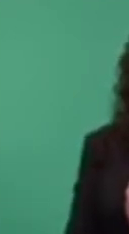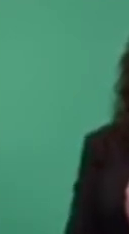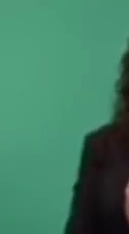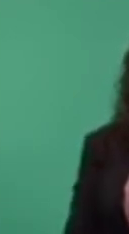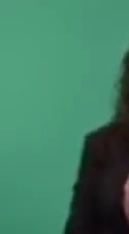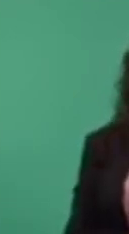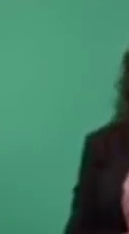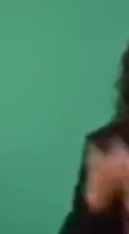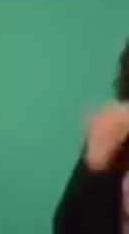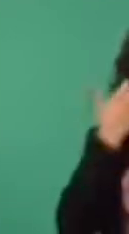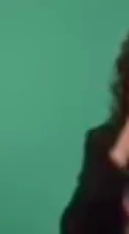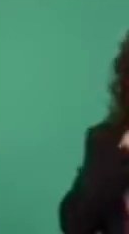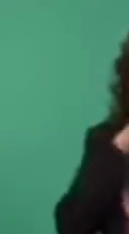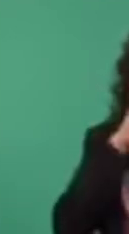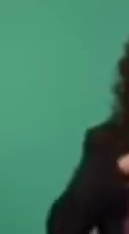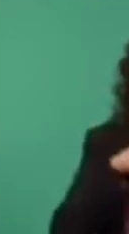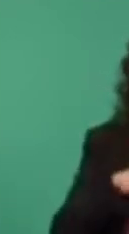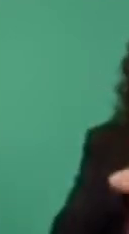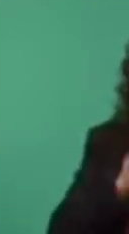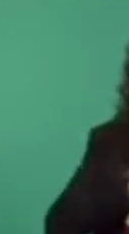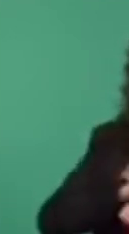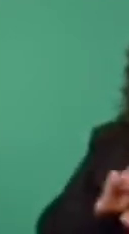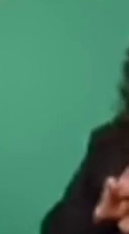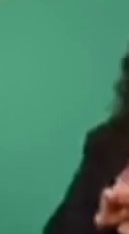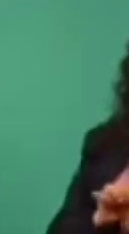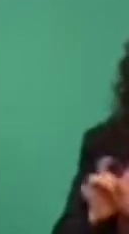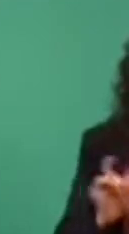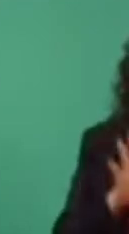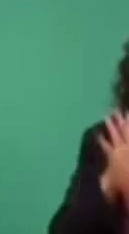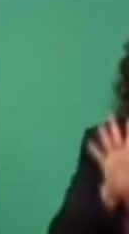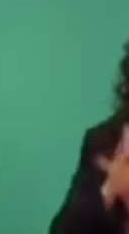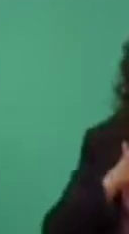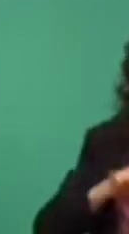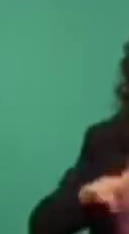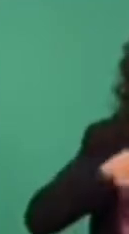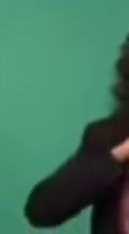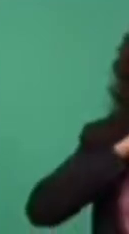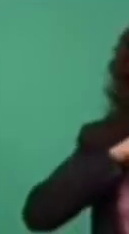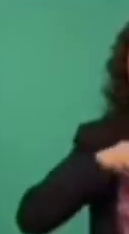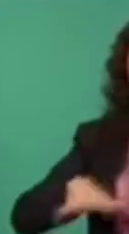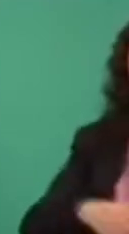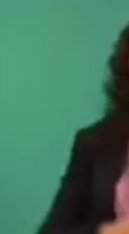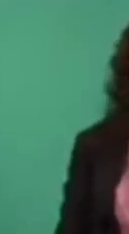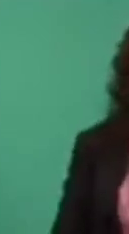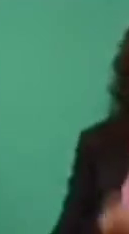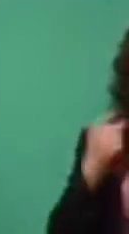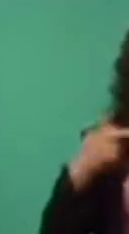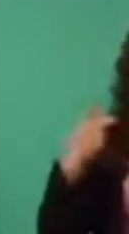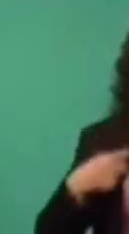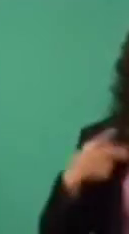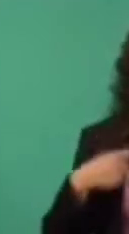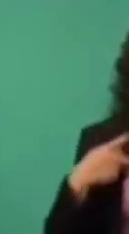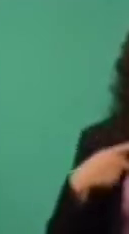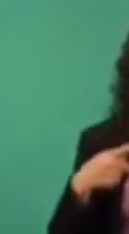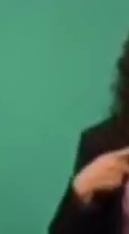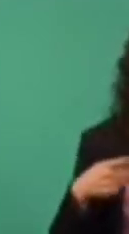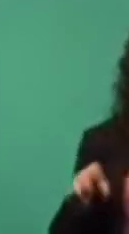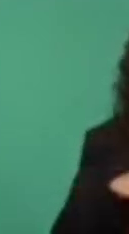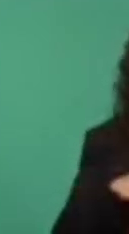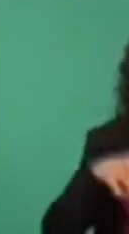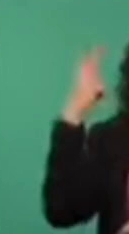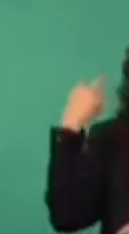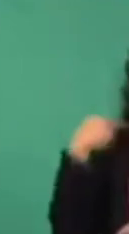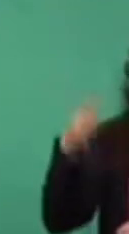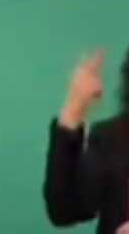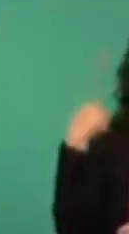luz? Y sale a la luz también otros temas que tienen que ver con cómo viajan algunas de las personas que están pues dentro del movimiento, que no